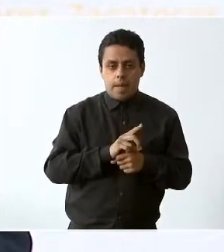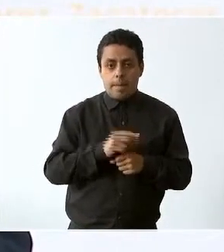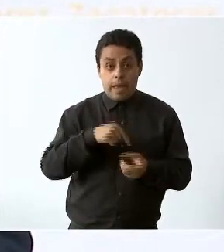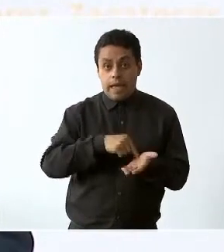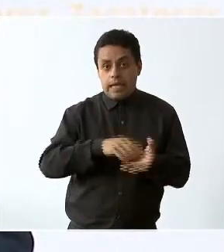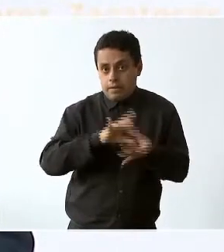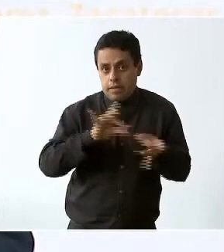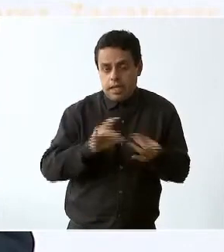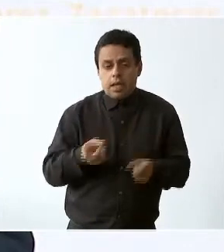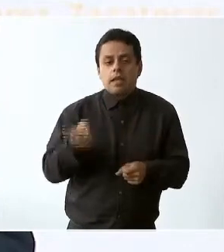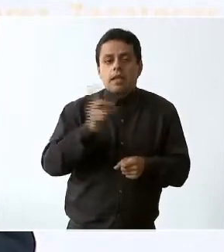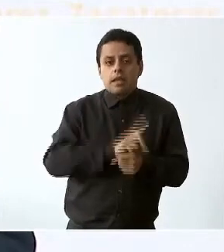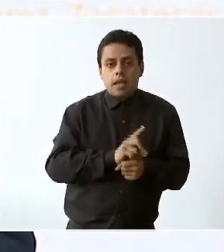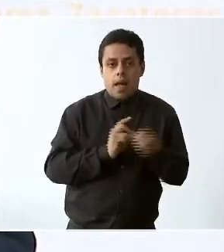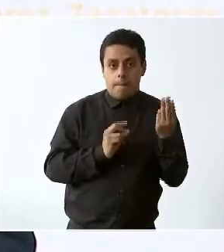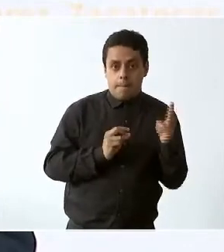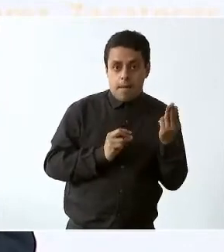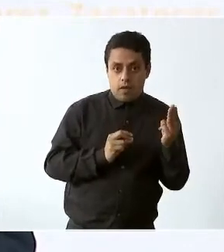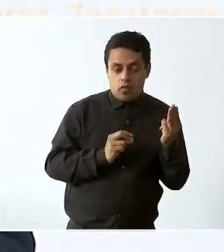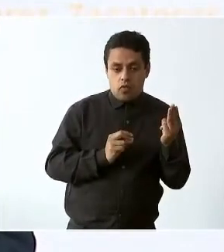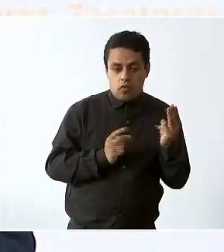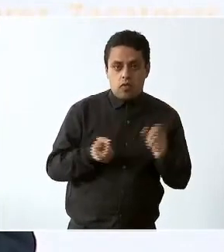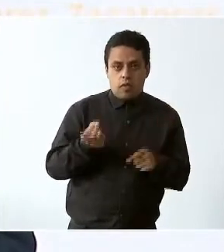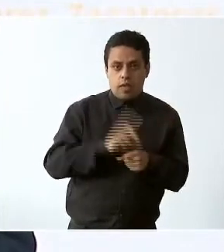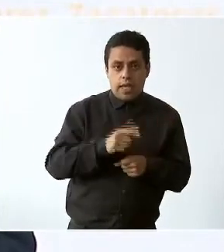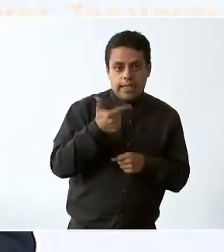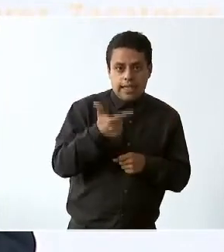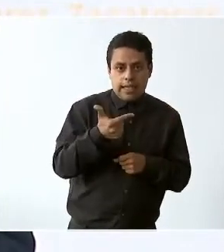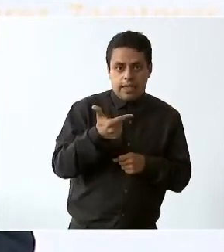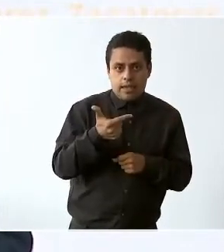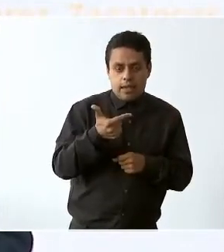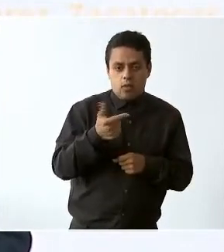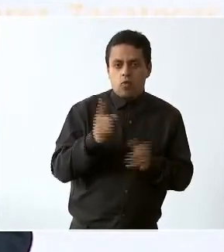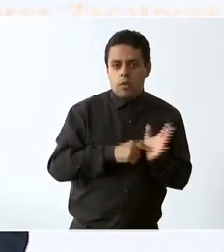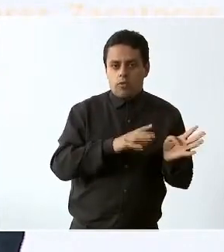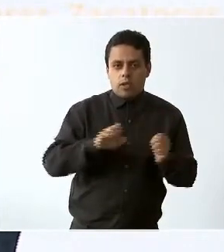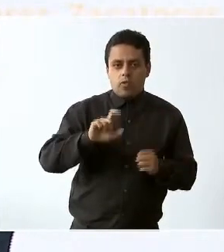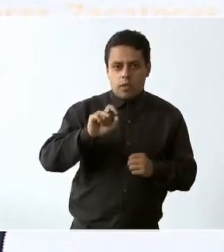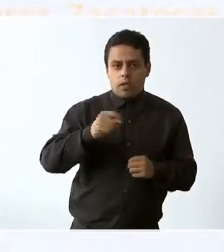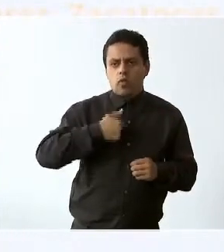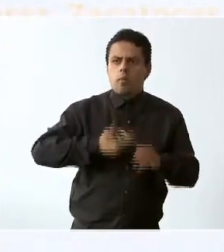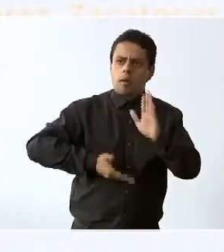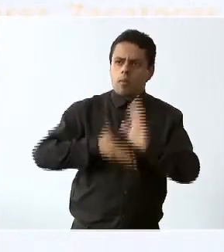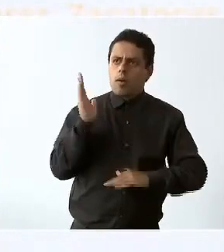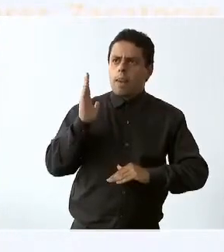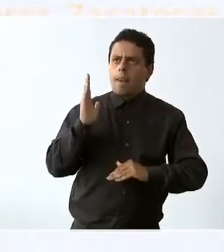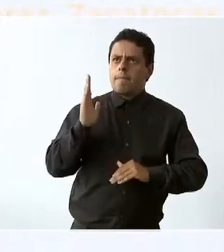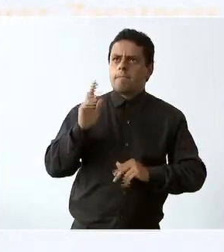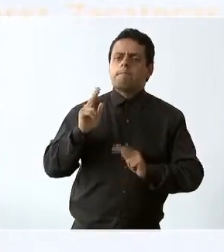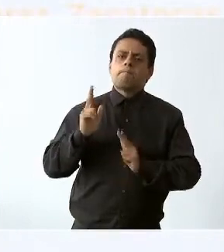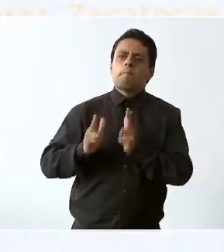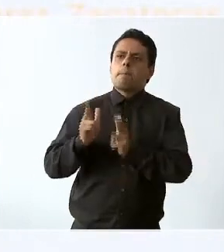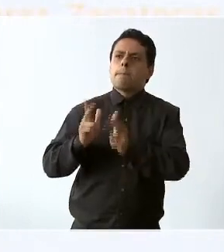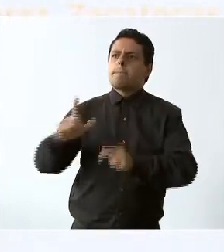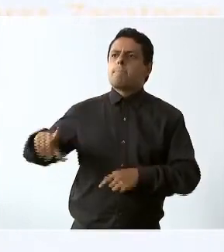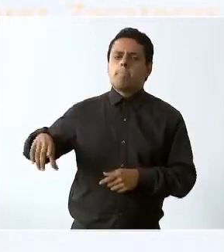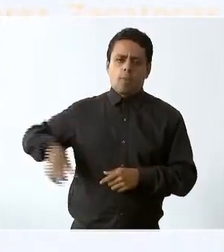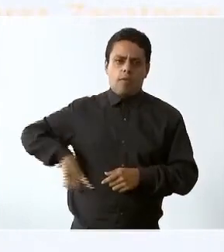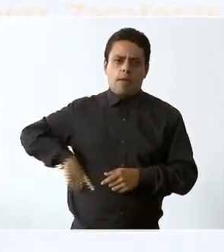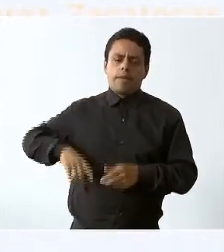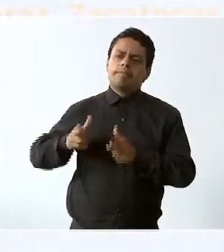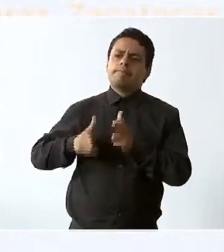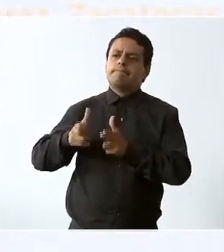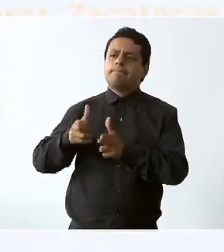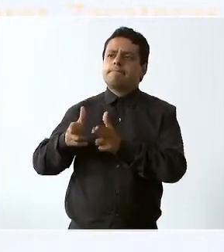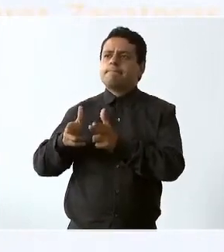textualmente, en mayo de 1920, salí con los trenes del gobierno,